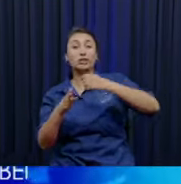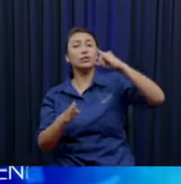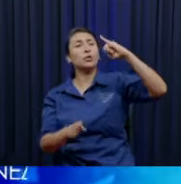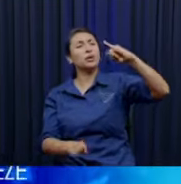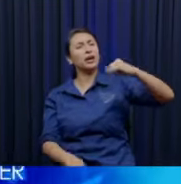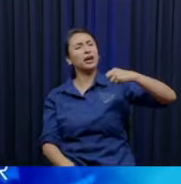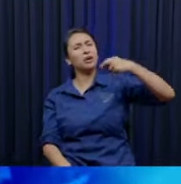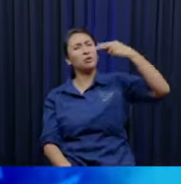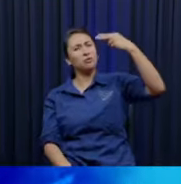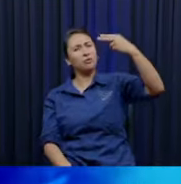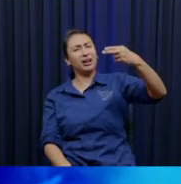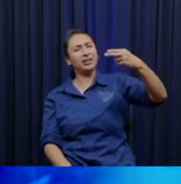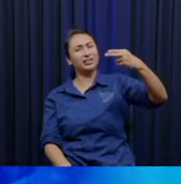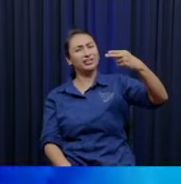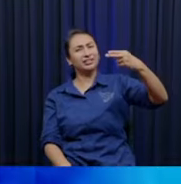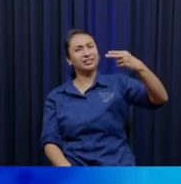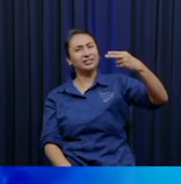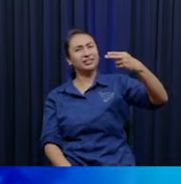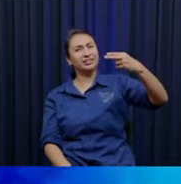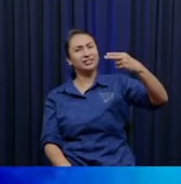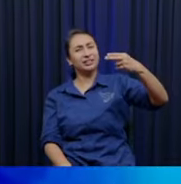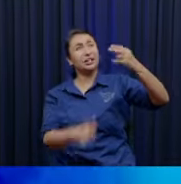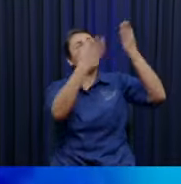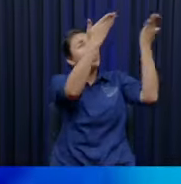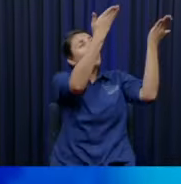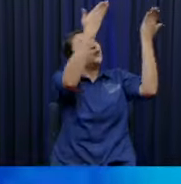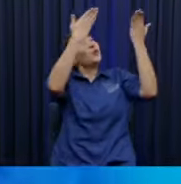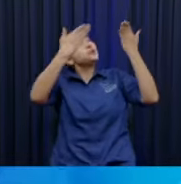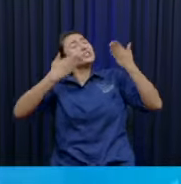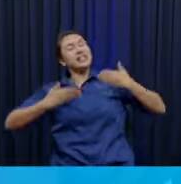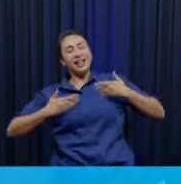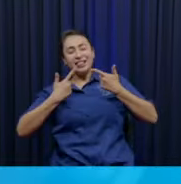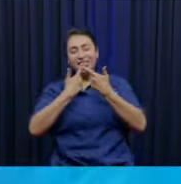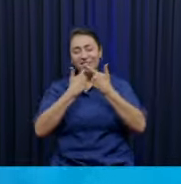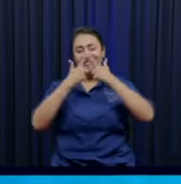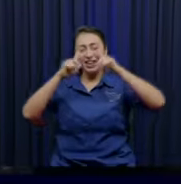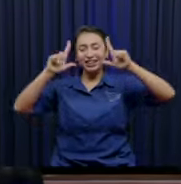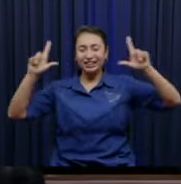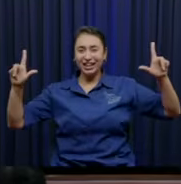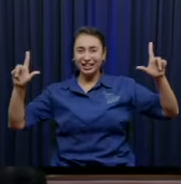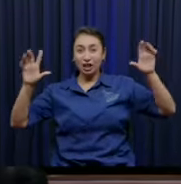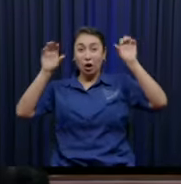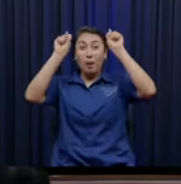hiciere volver nuestra cautividad de Sión, seremos, ¿cómo?